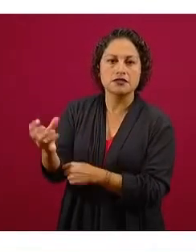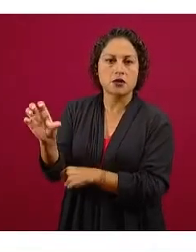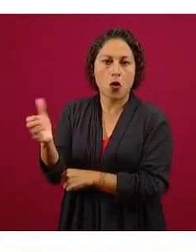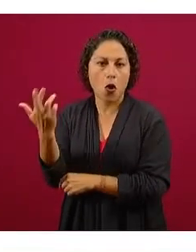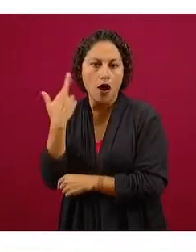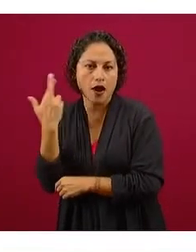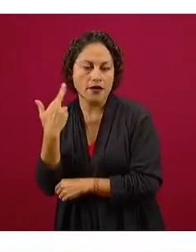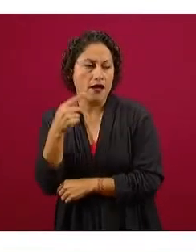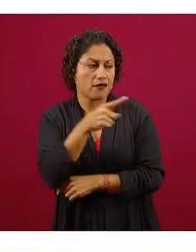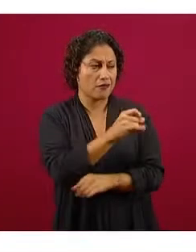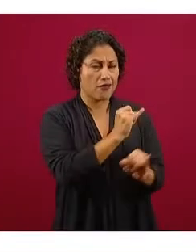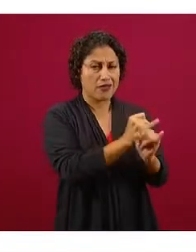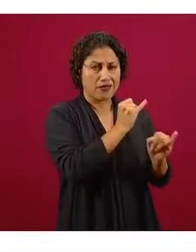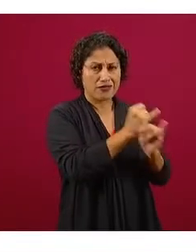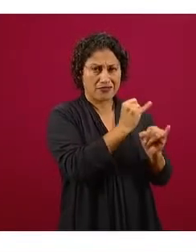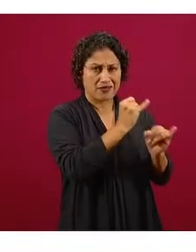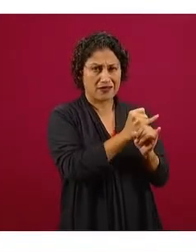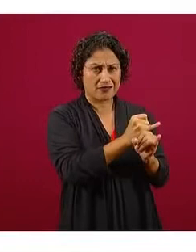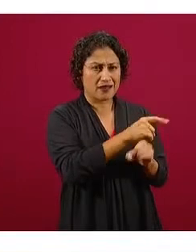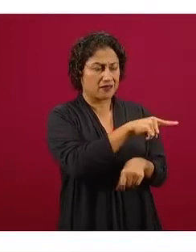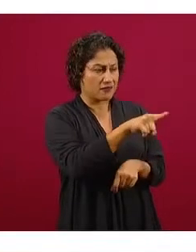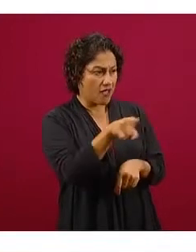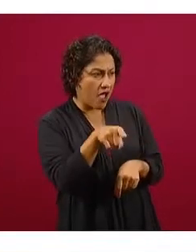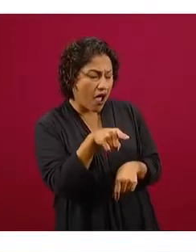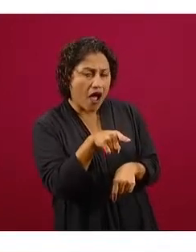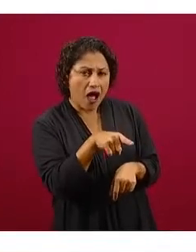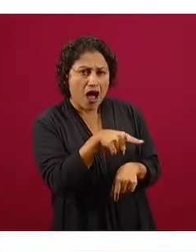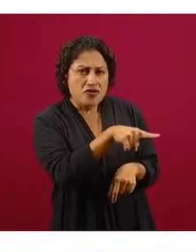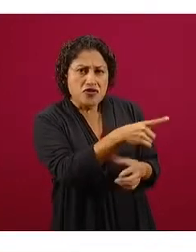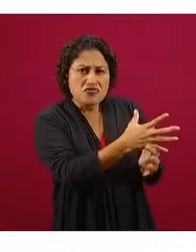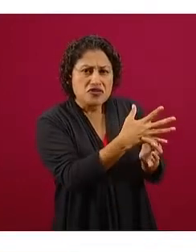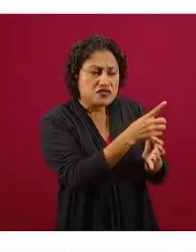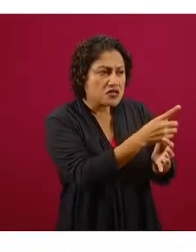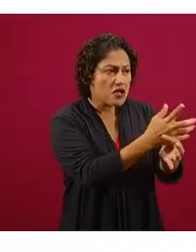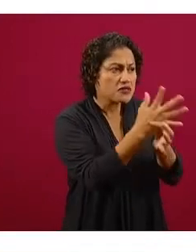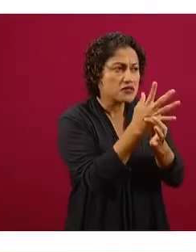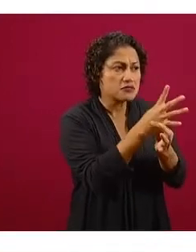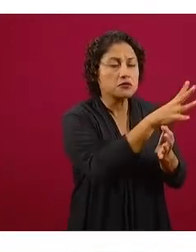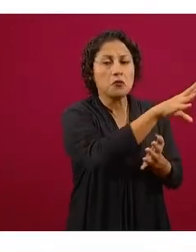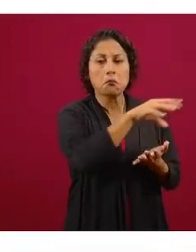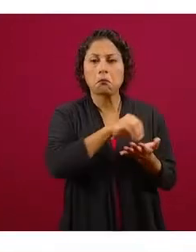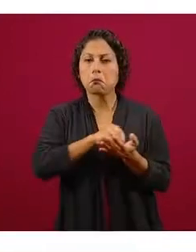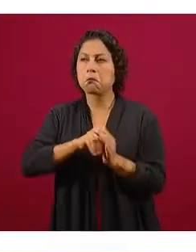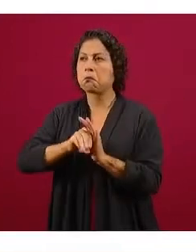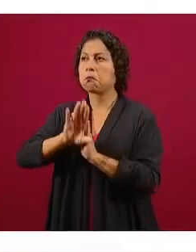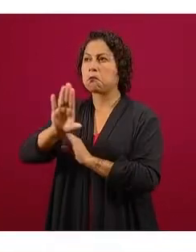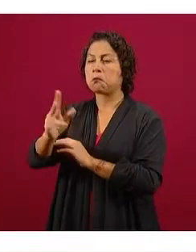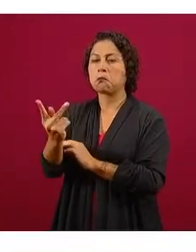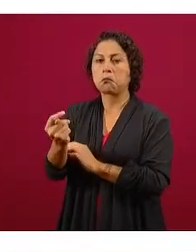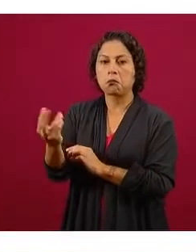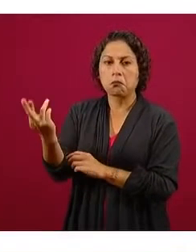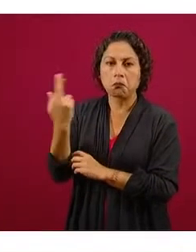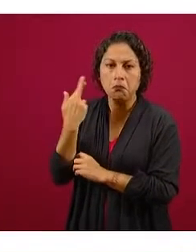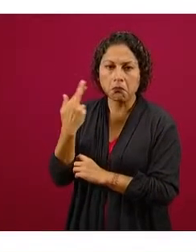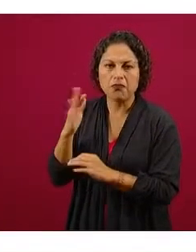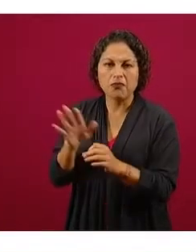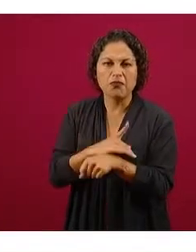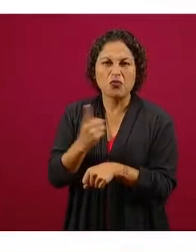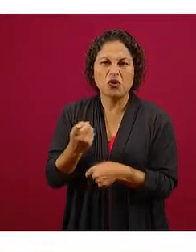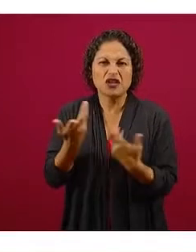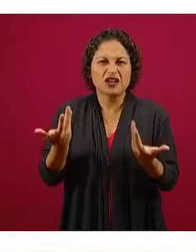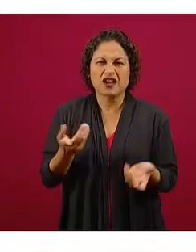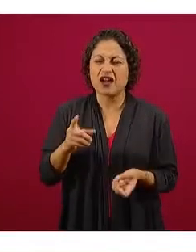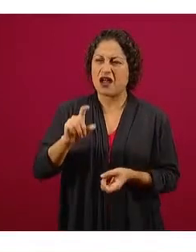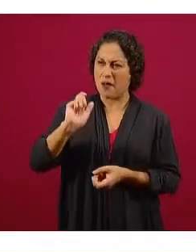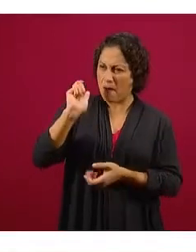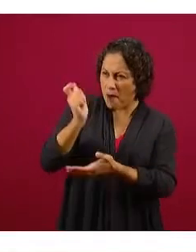ciberespacio a pagarle bien a unos reporteros o a reportajes especiales para investigar